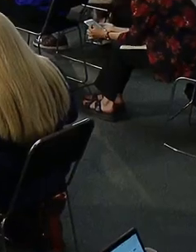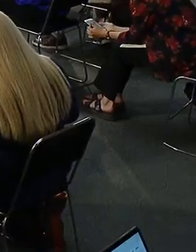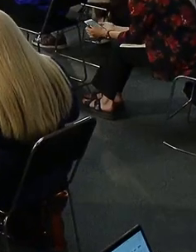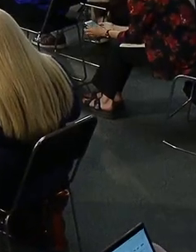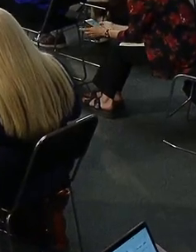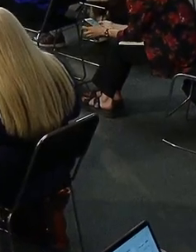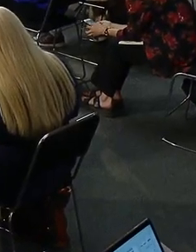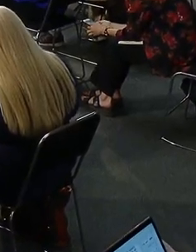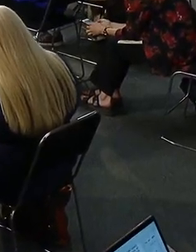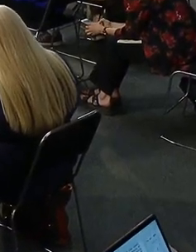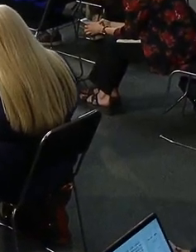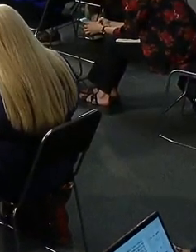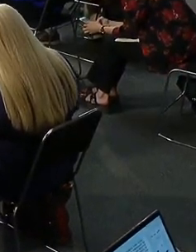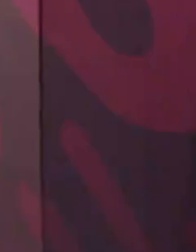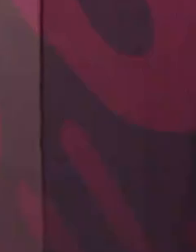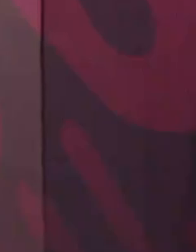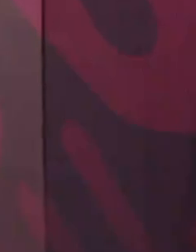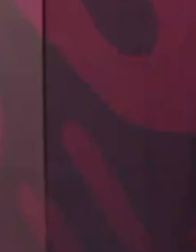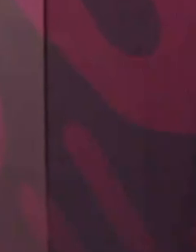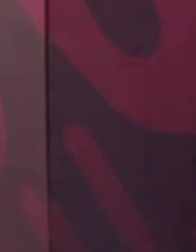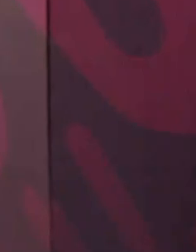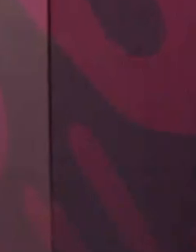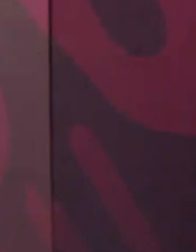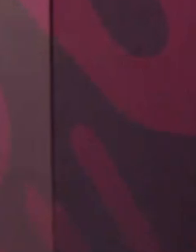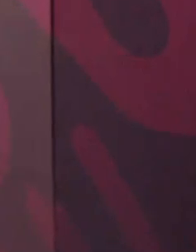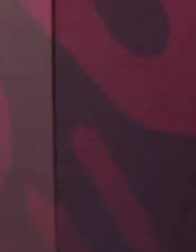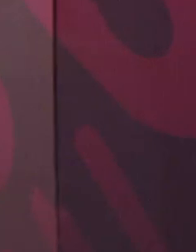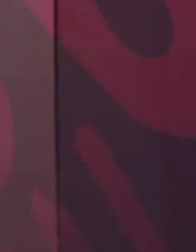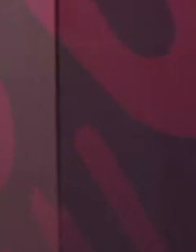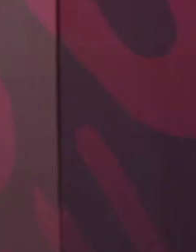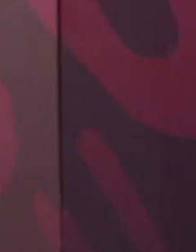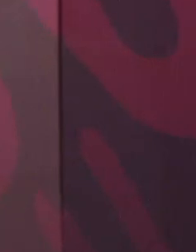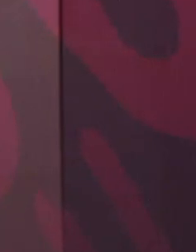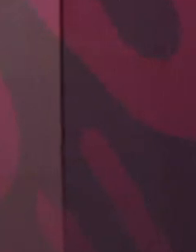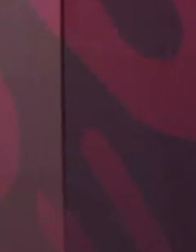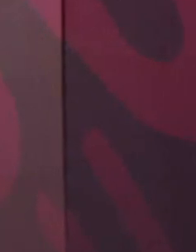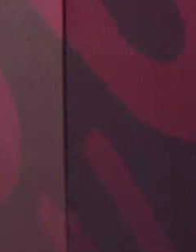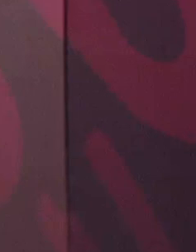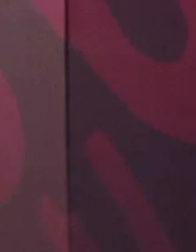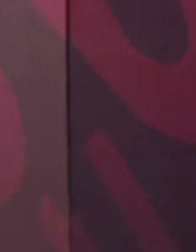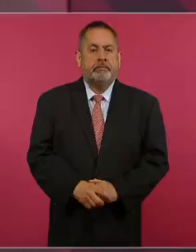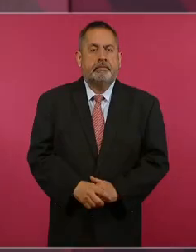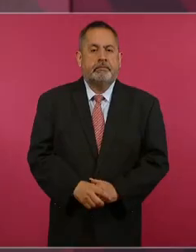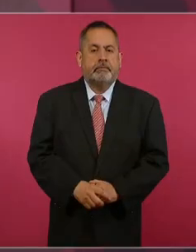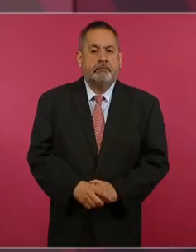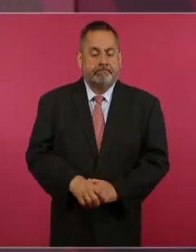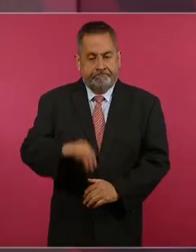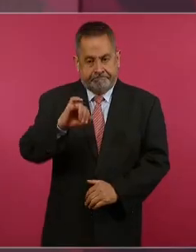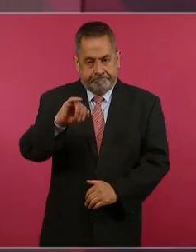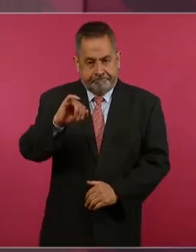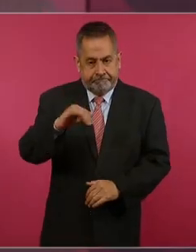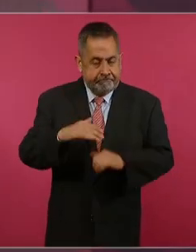México tiene una tasa de desempleo muy baja.